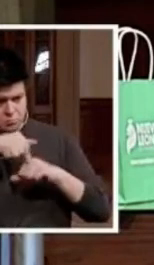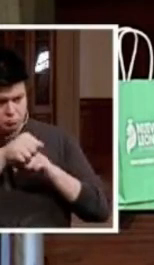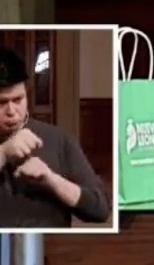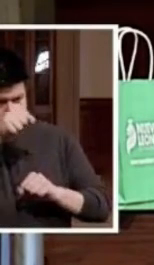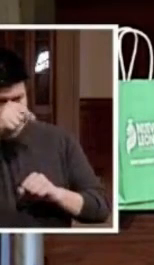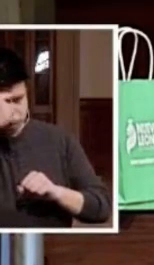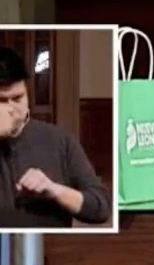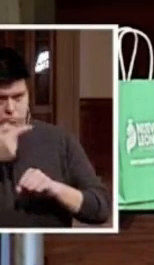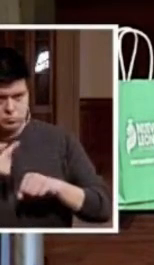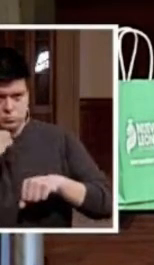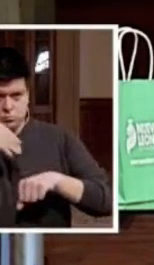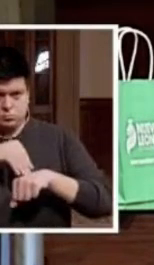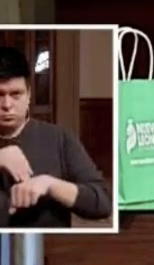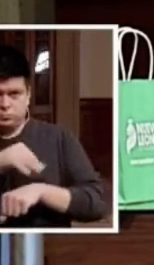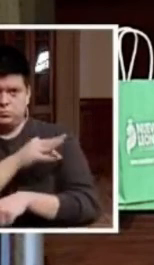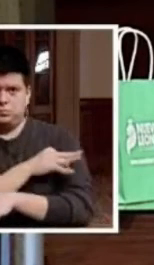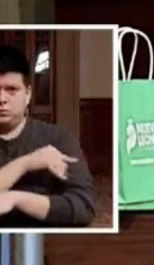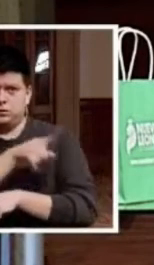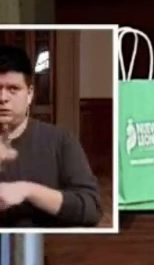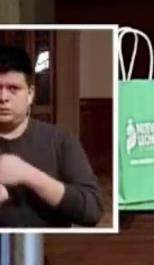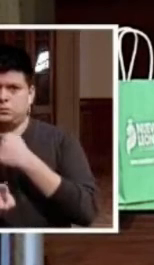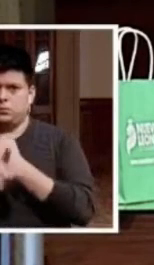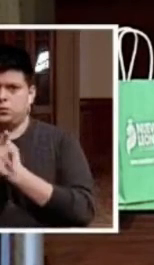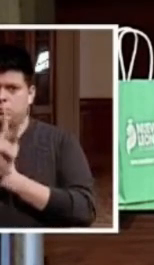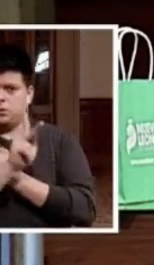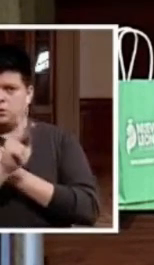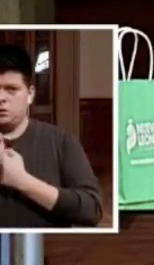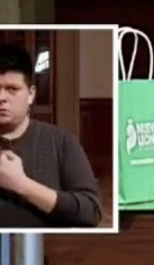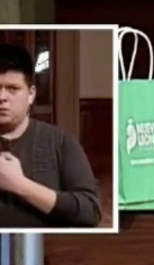ser vacunados y evitar una situación similar?